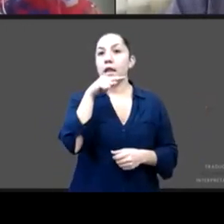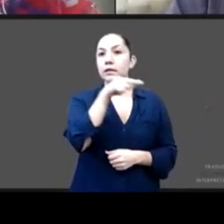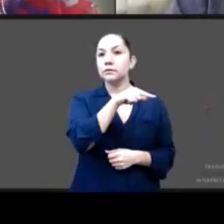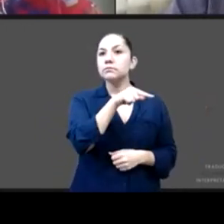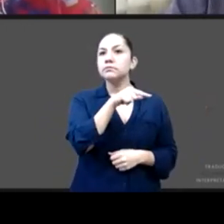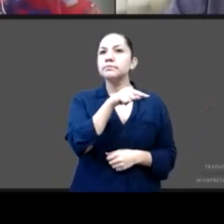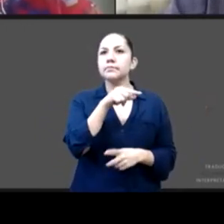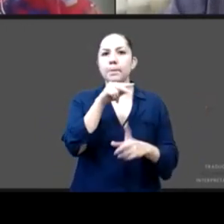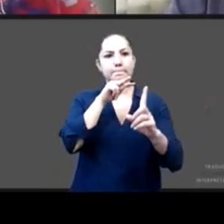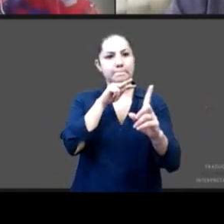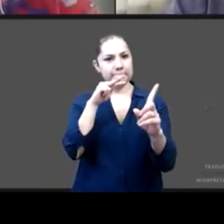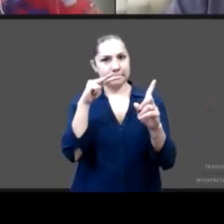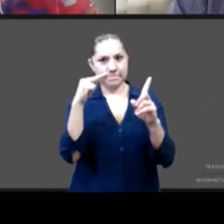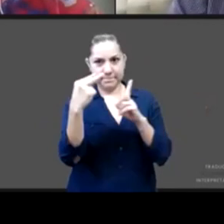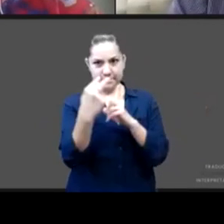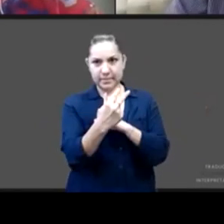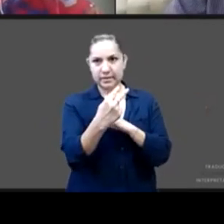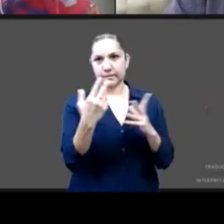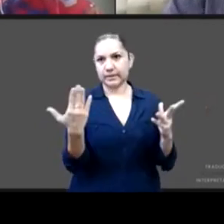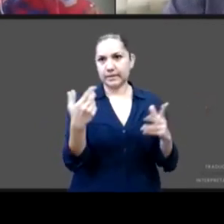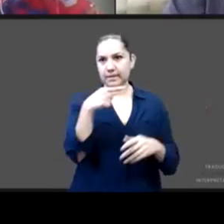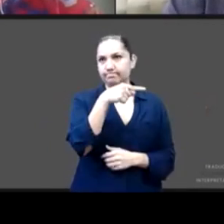el aumento que hay